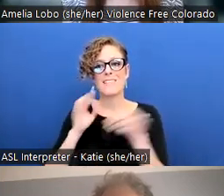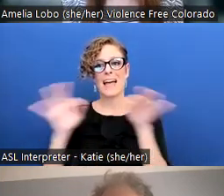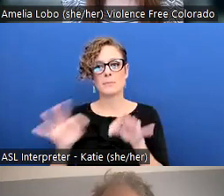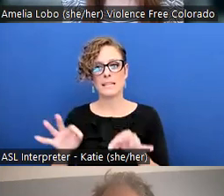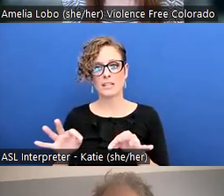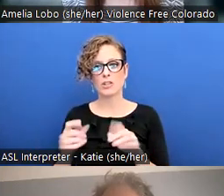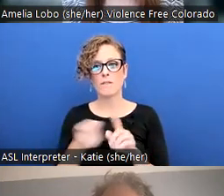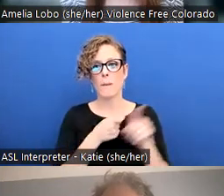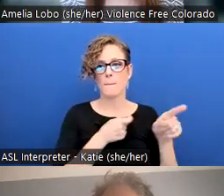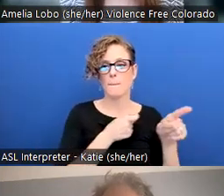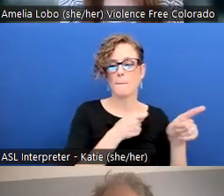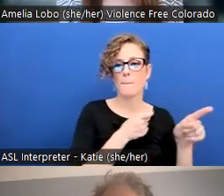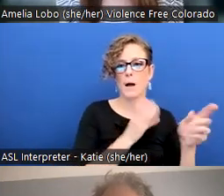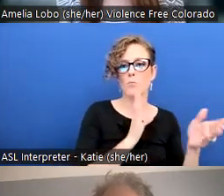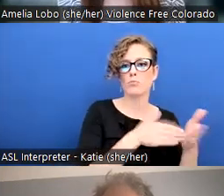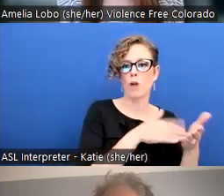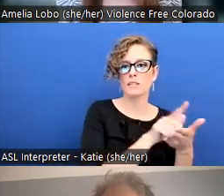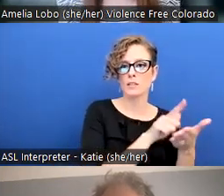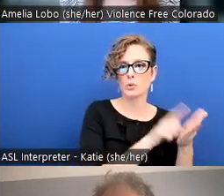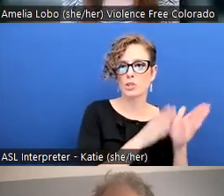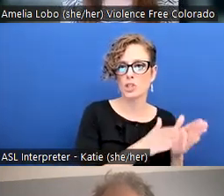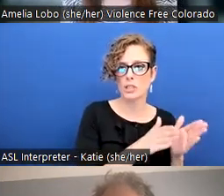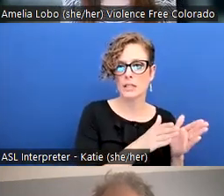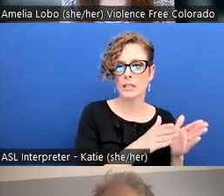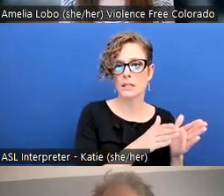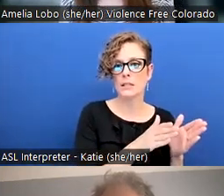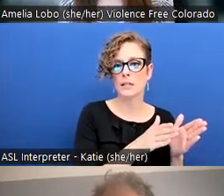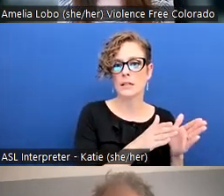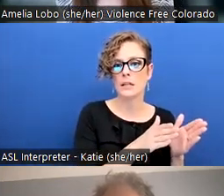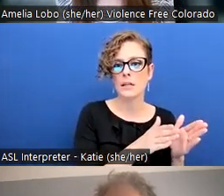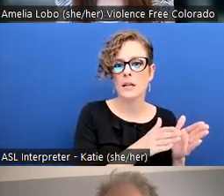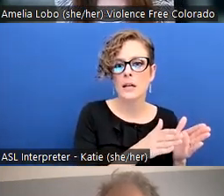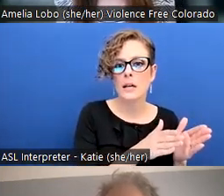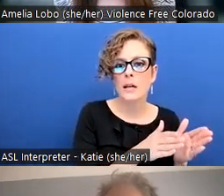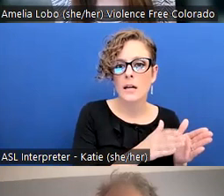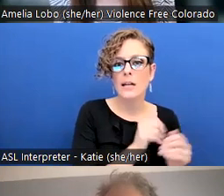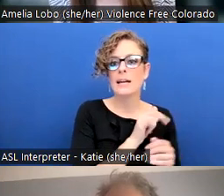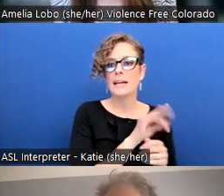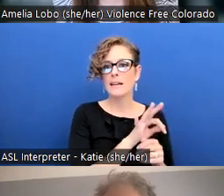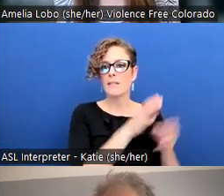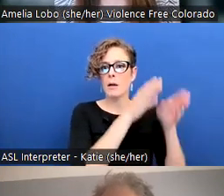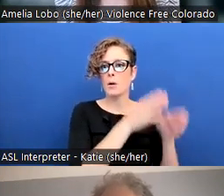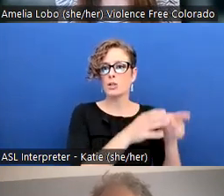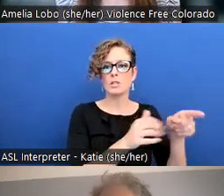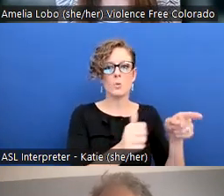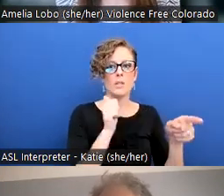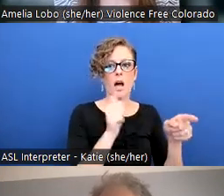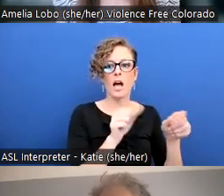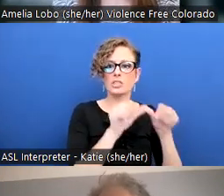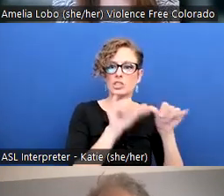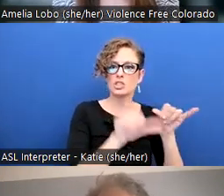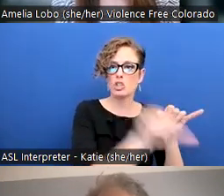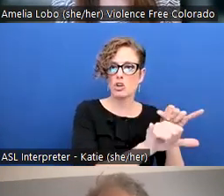tiene derecho a recibir una explicación del procurador si acaso el